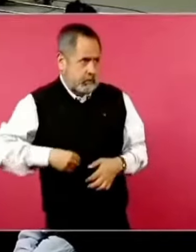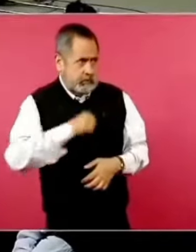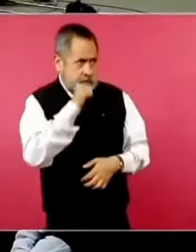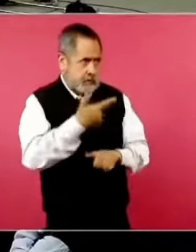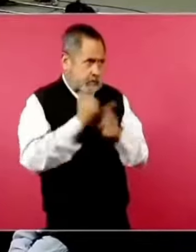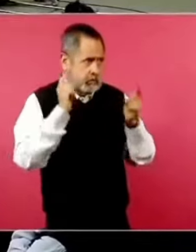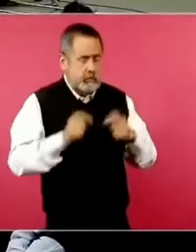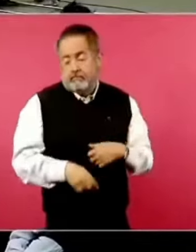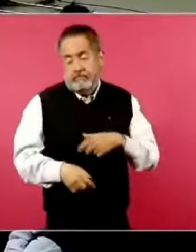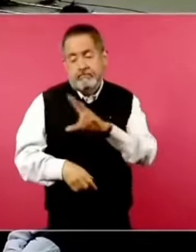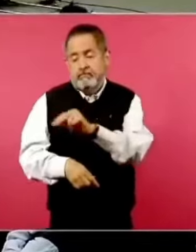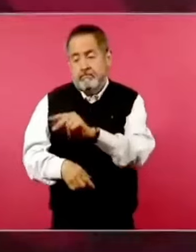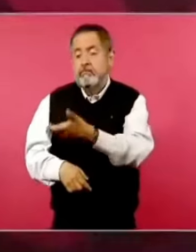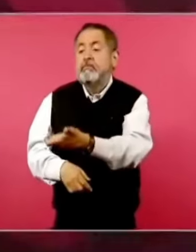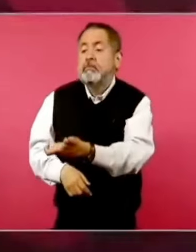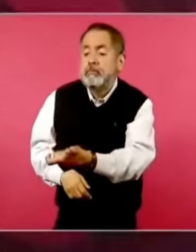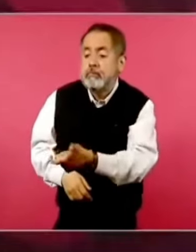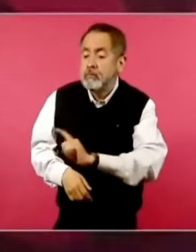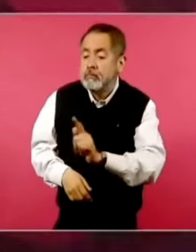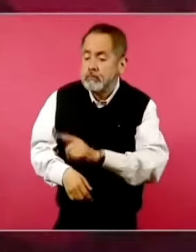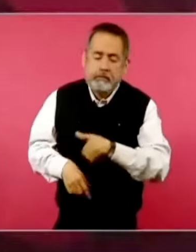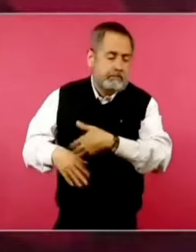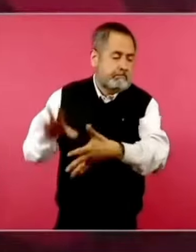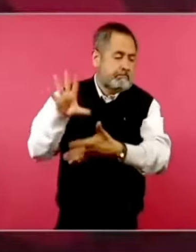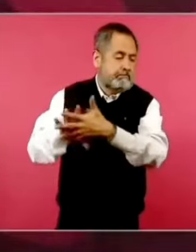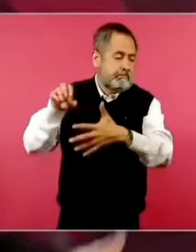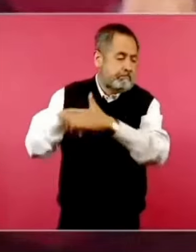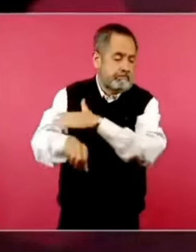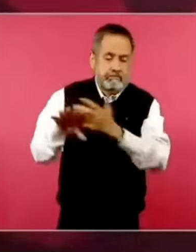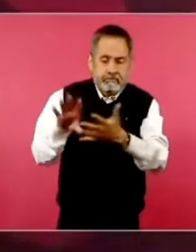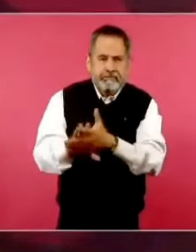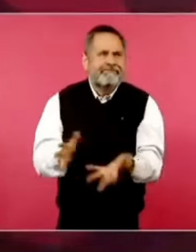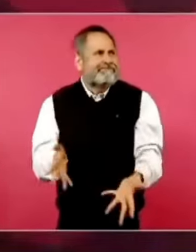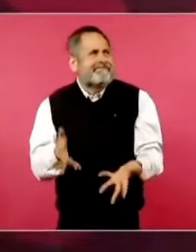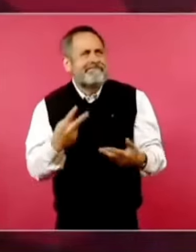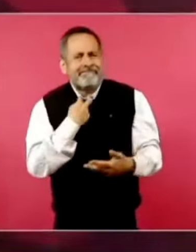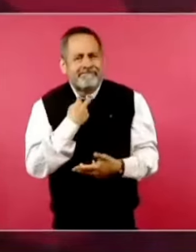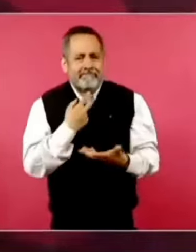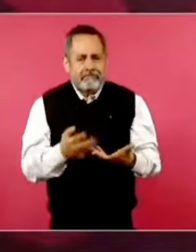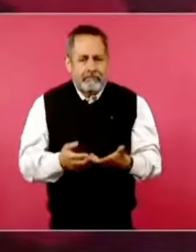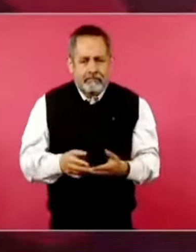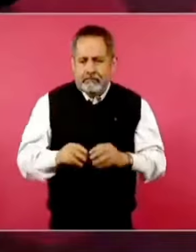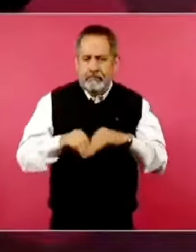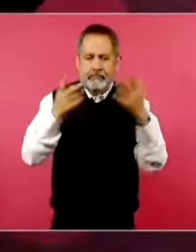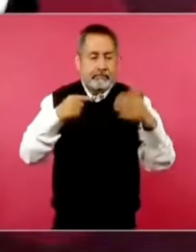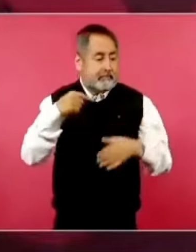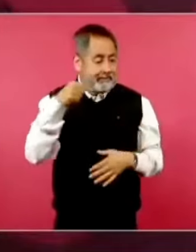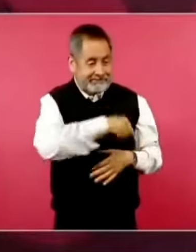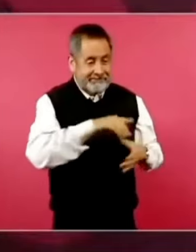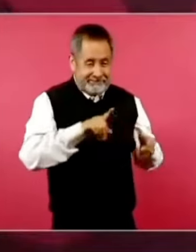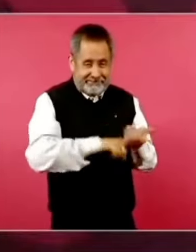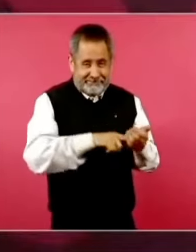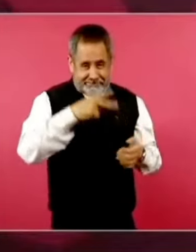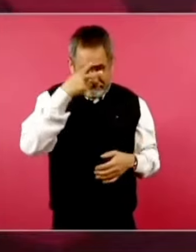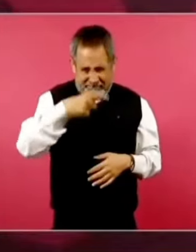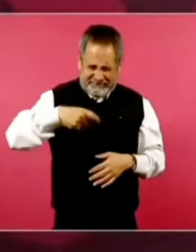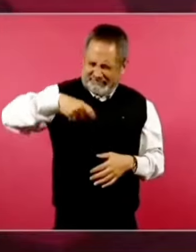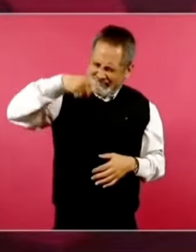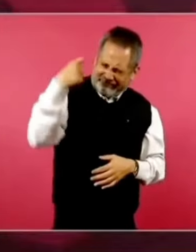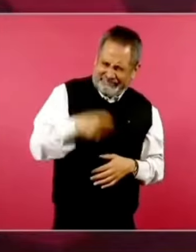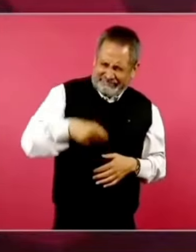Y es muy claro de que los potentados de México,